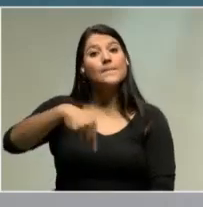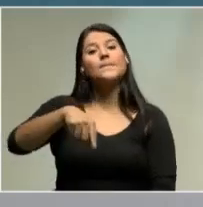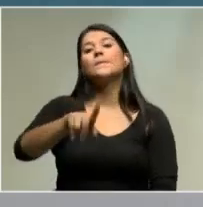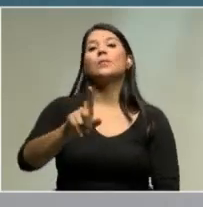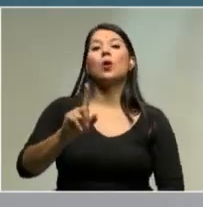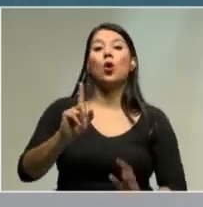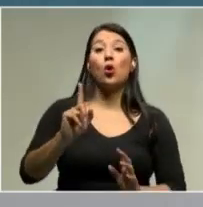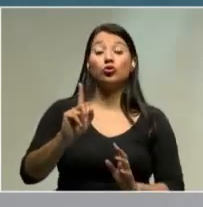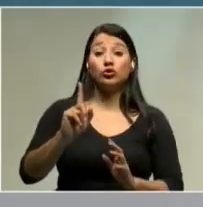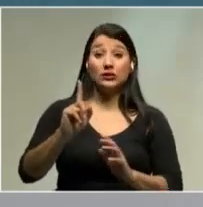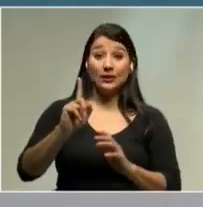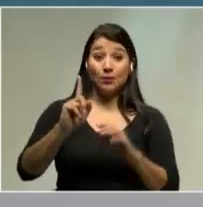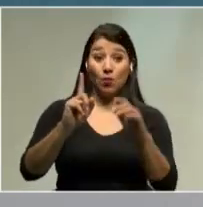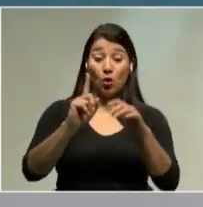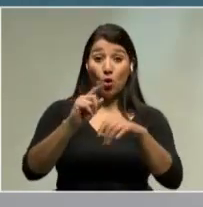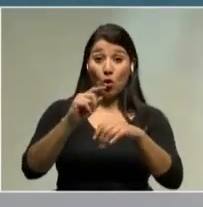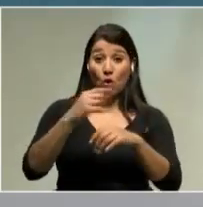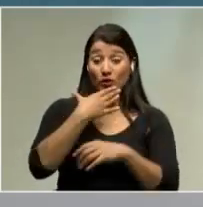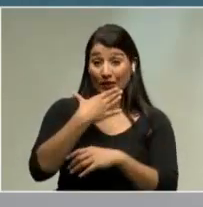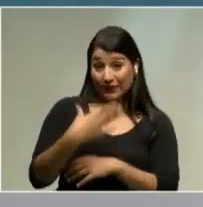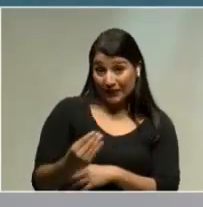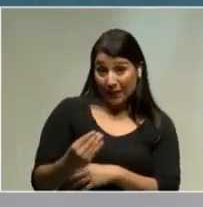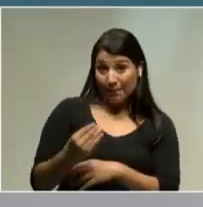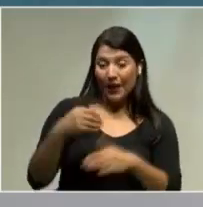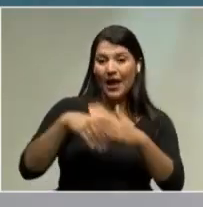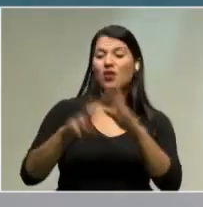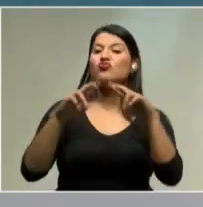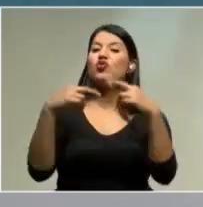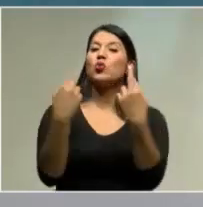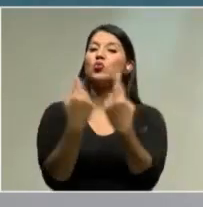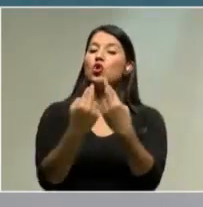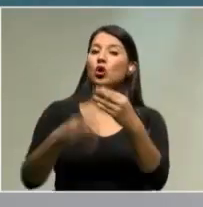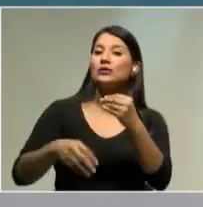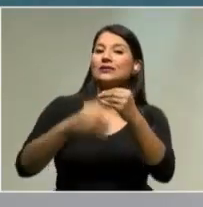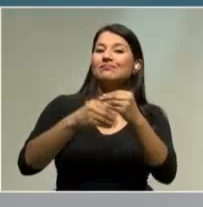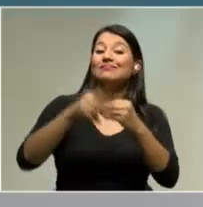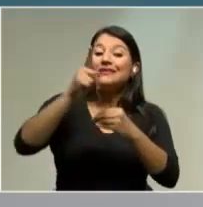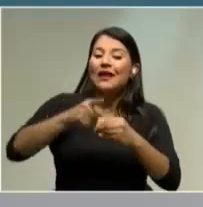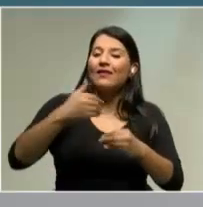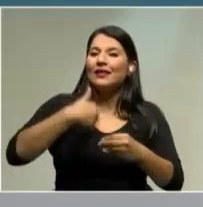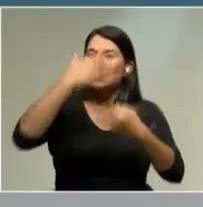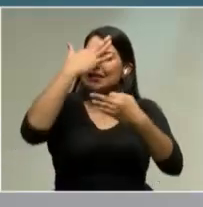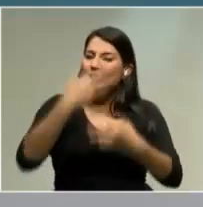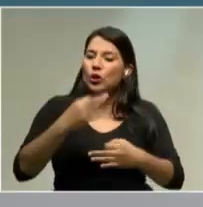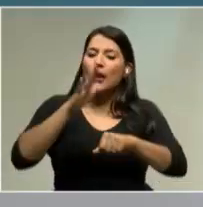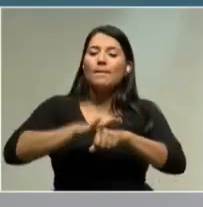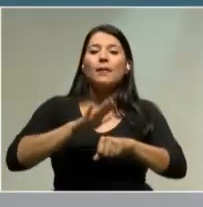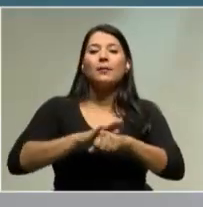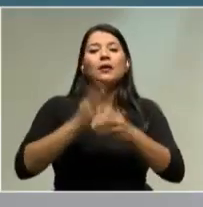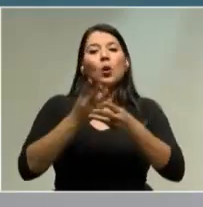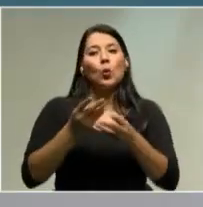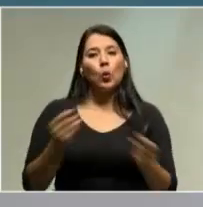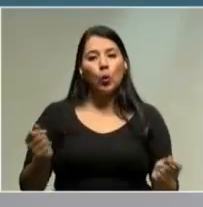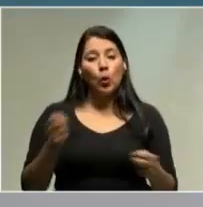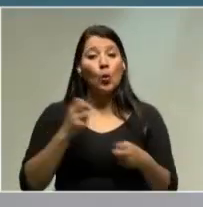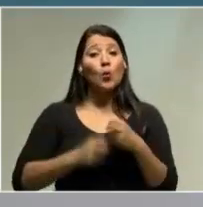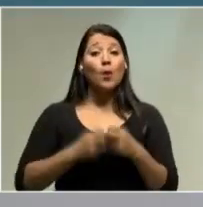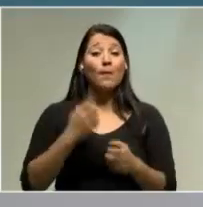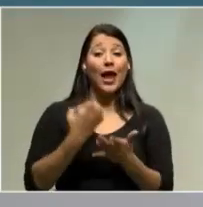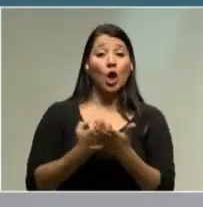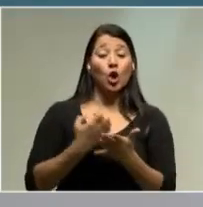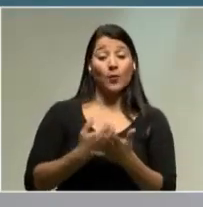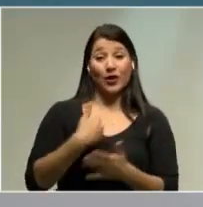sesiones extraordinarias es necesario avanzar en iniciativas que alivien las penurias económicas que enfrentan